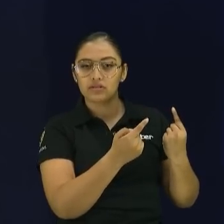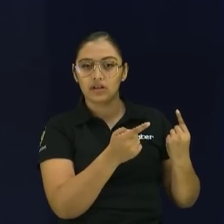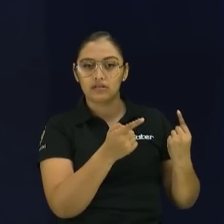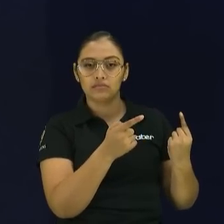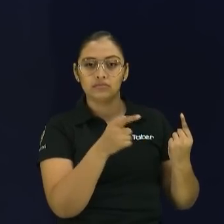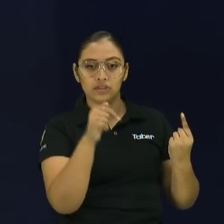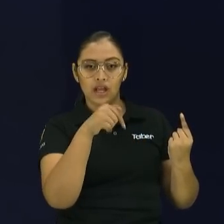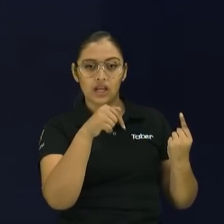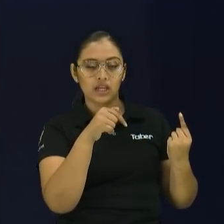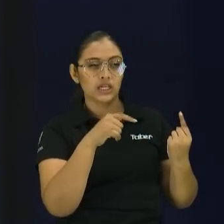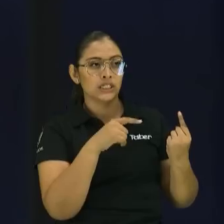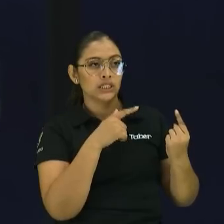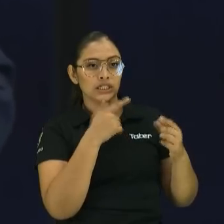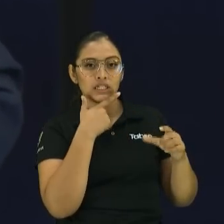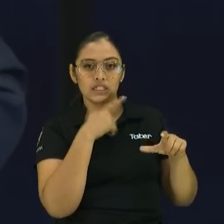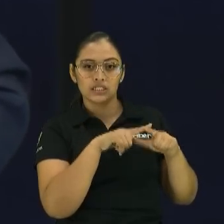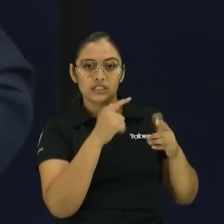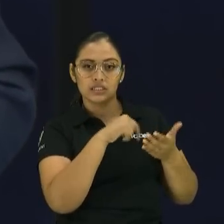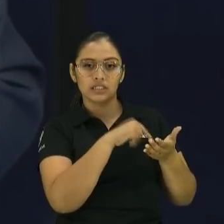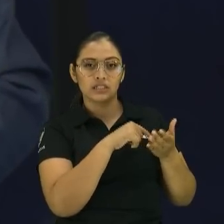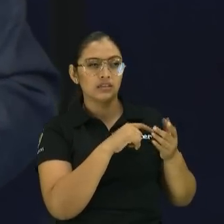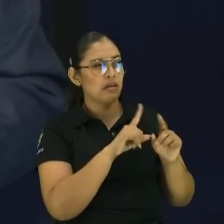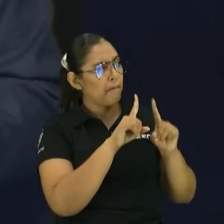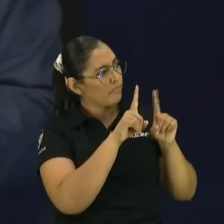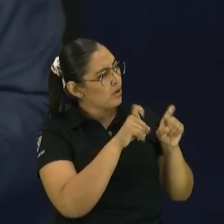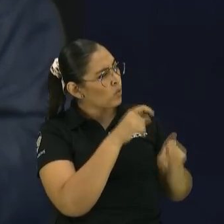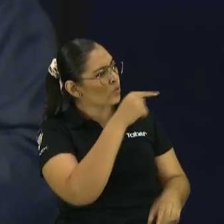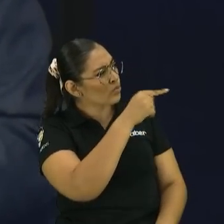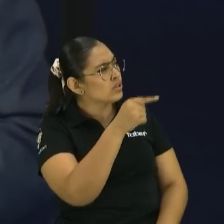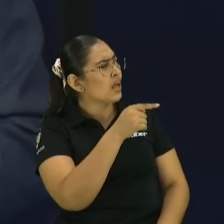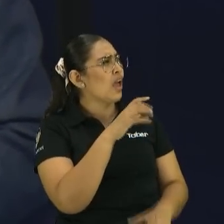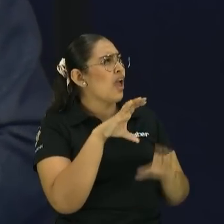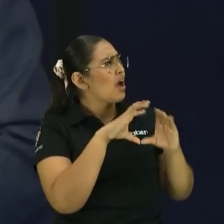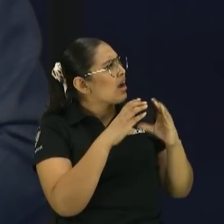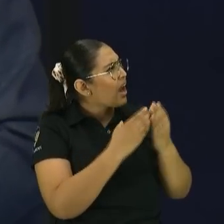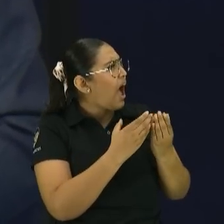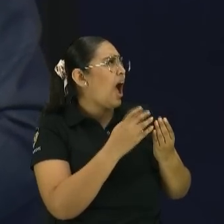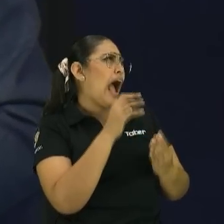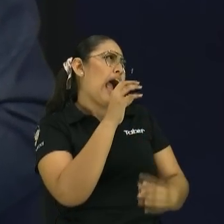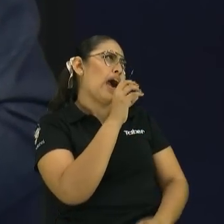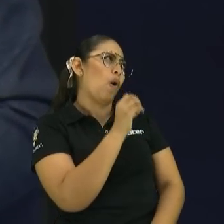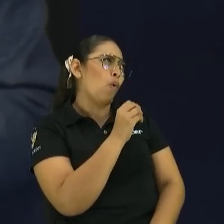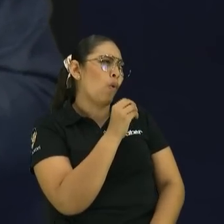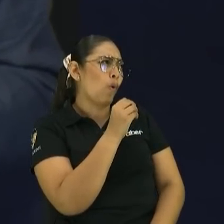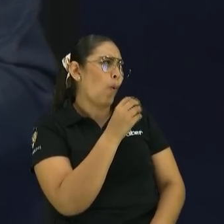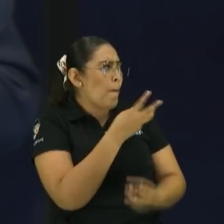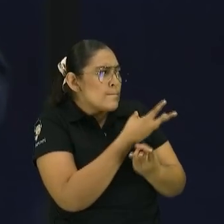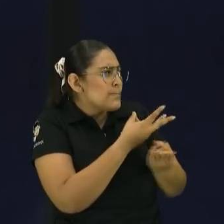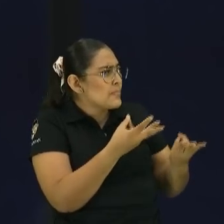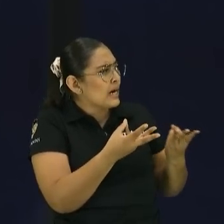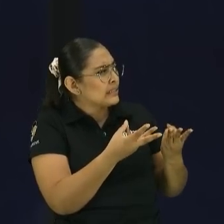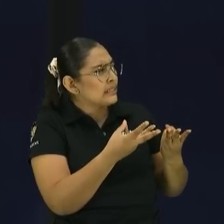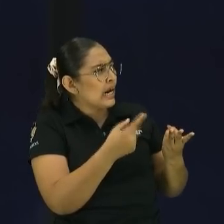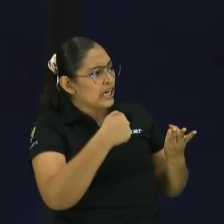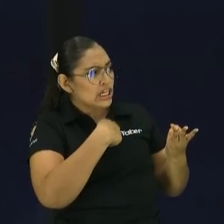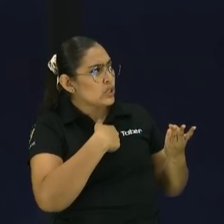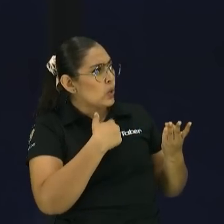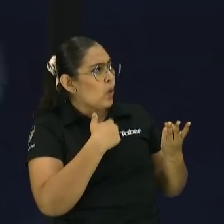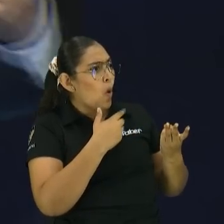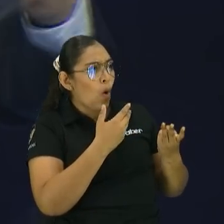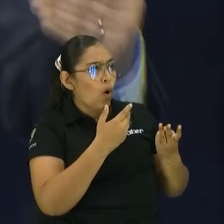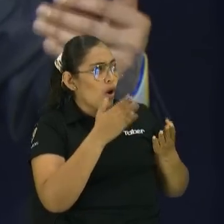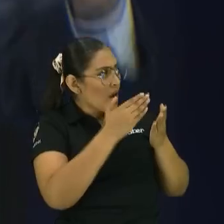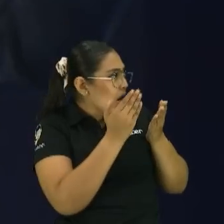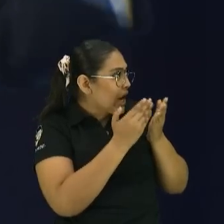Y ustedes tienen clases o algún material que pueda yo leer para